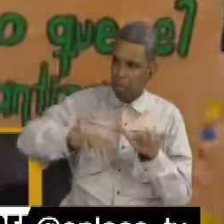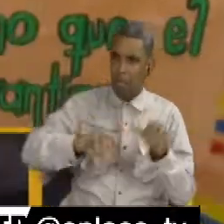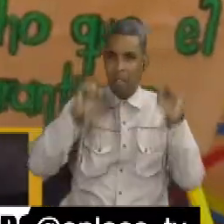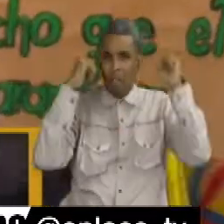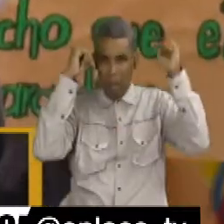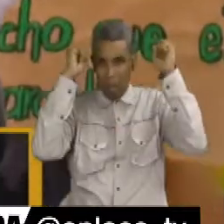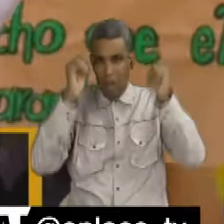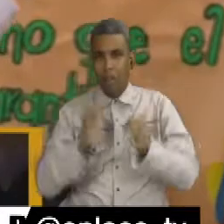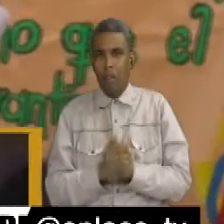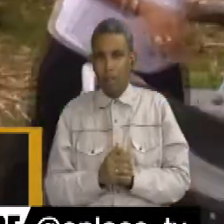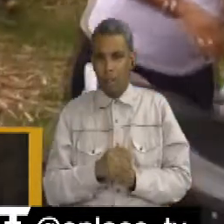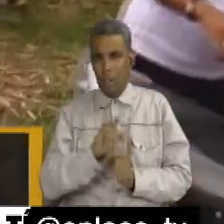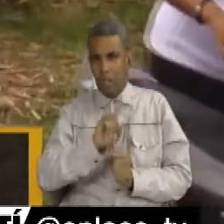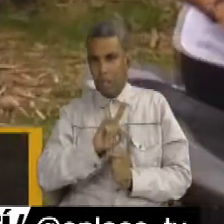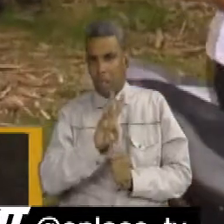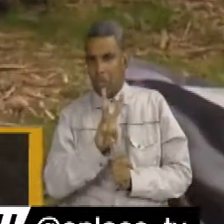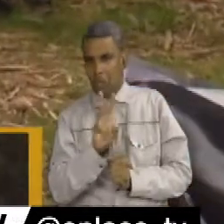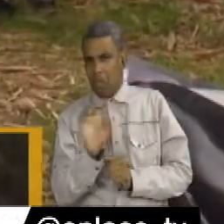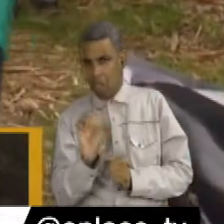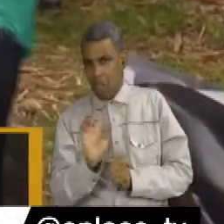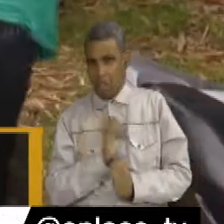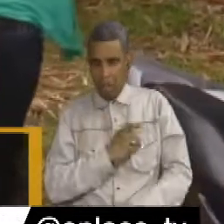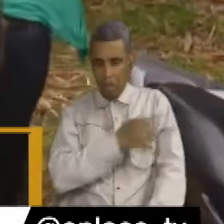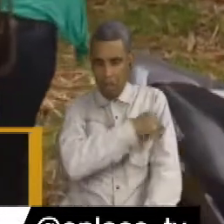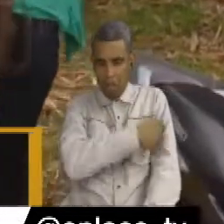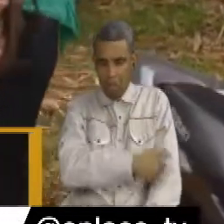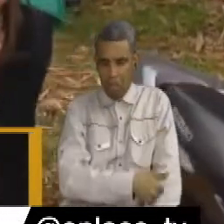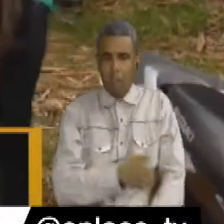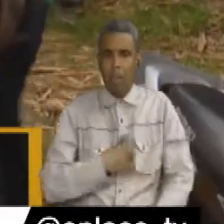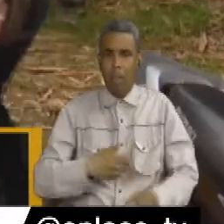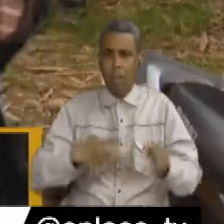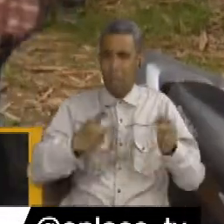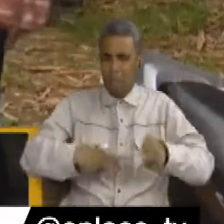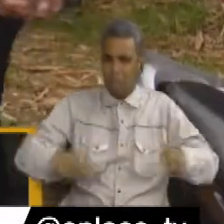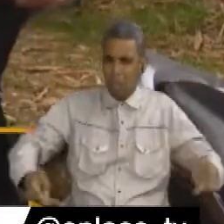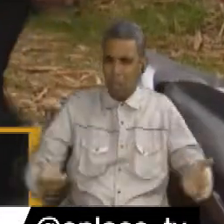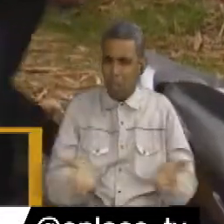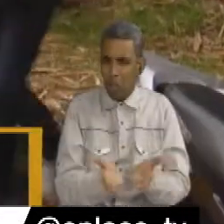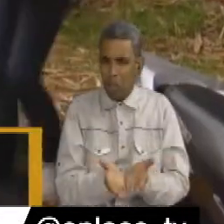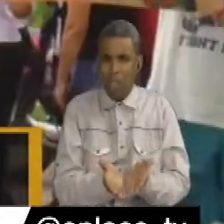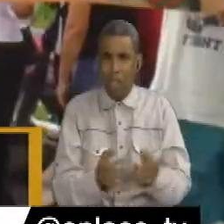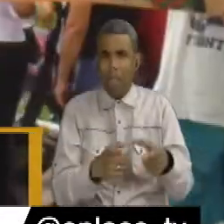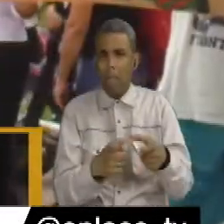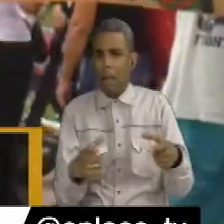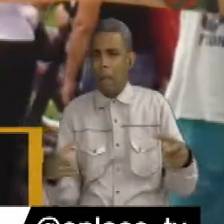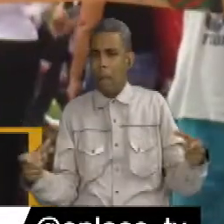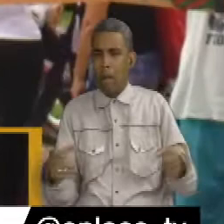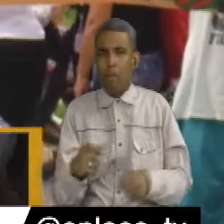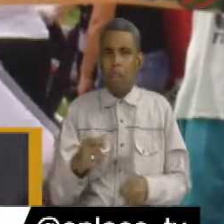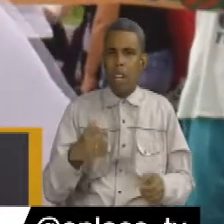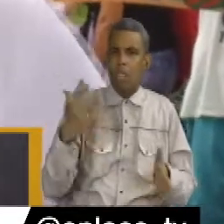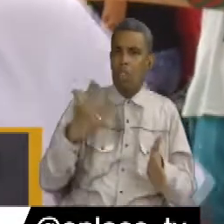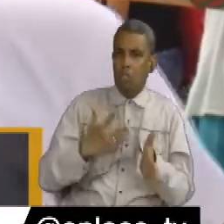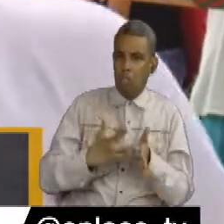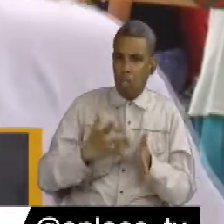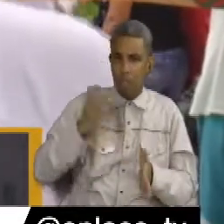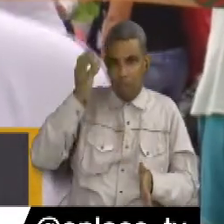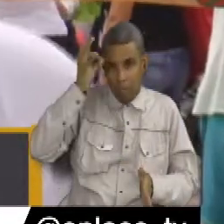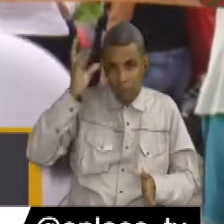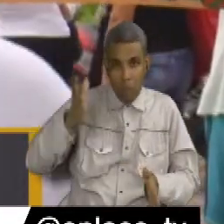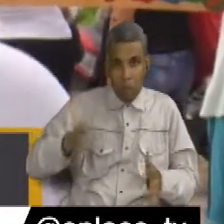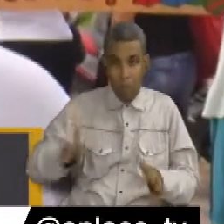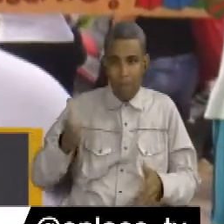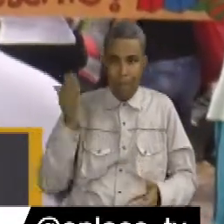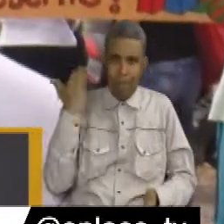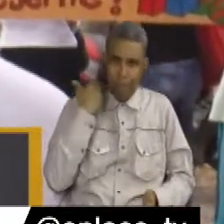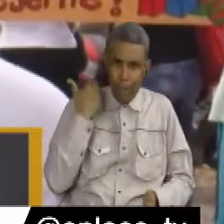130 docentes en el municipio. Estudiantes, son más de 5.000 de pronto estudiantes que están afectados